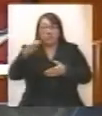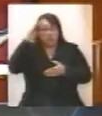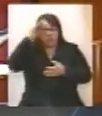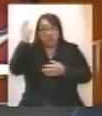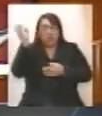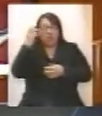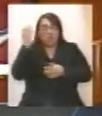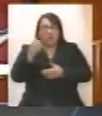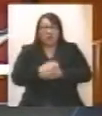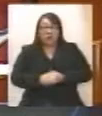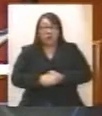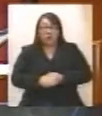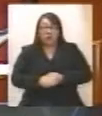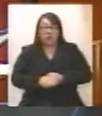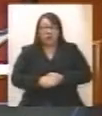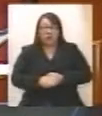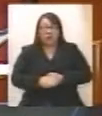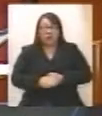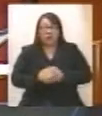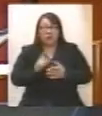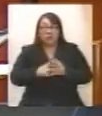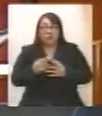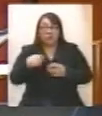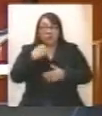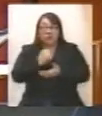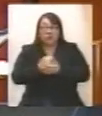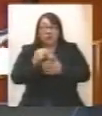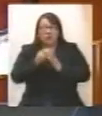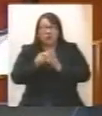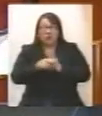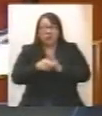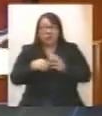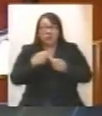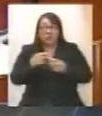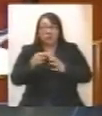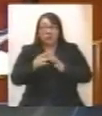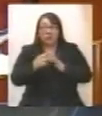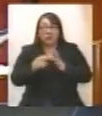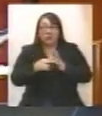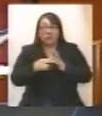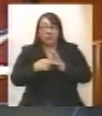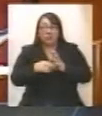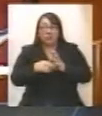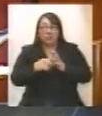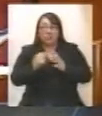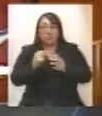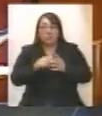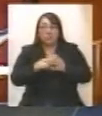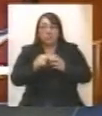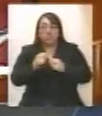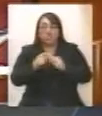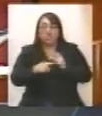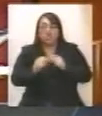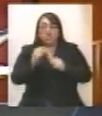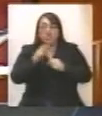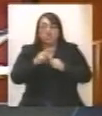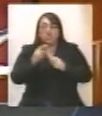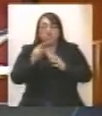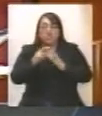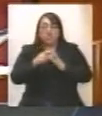patrullaje. Recientemente hemos aprobado una norma que dispone que el registro de las organizaciones